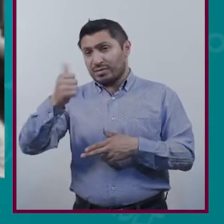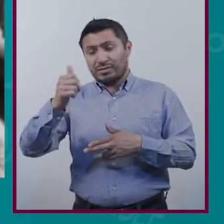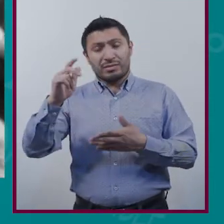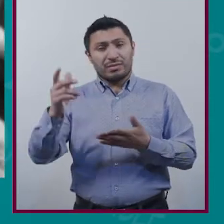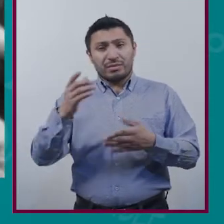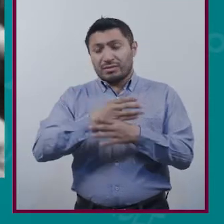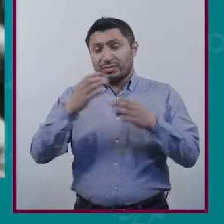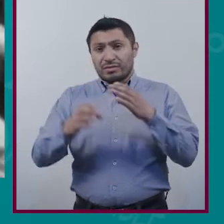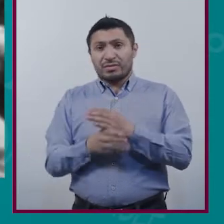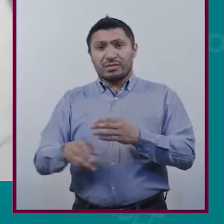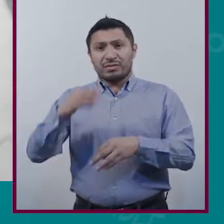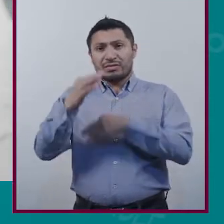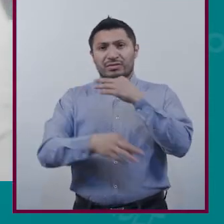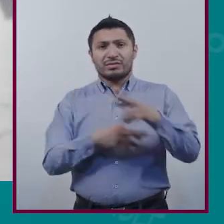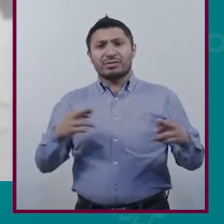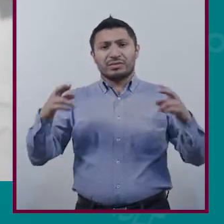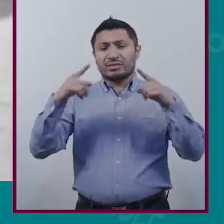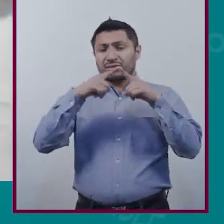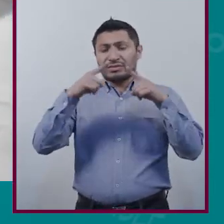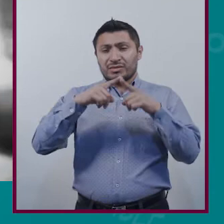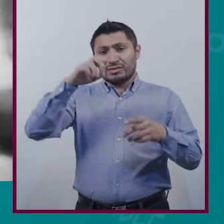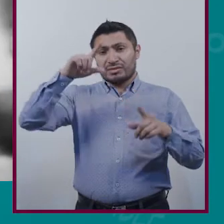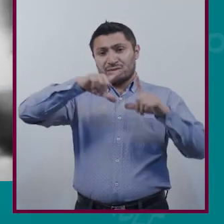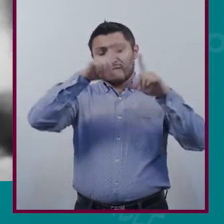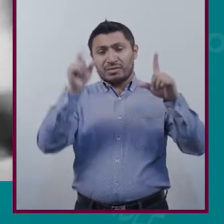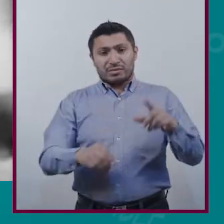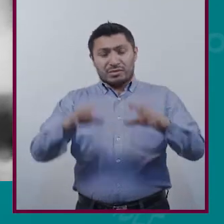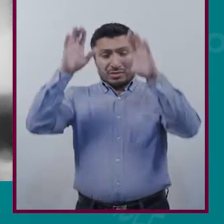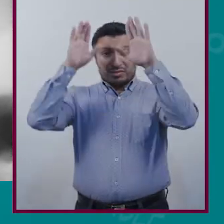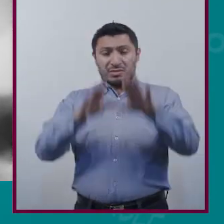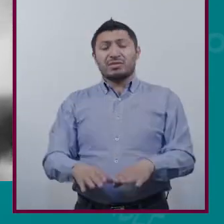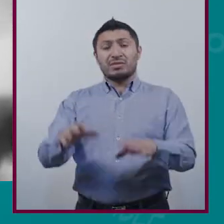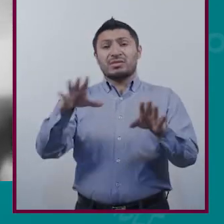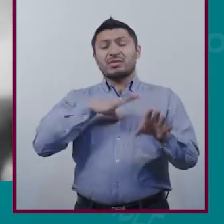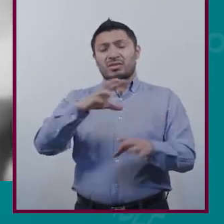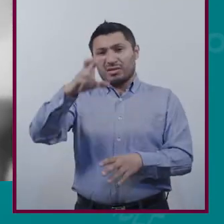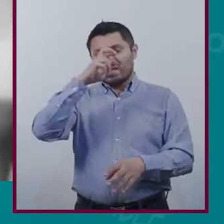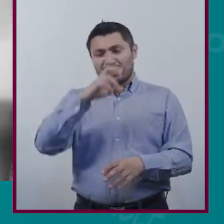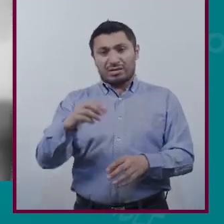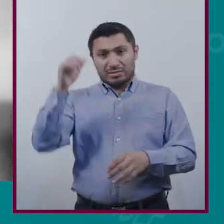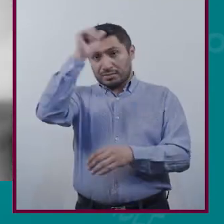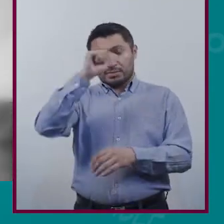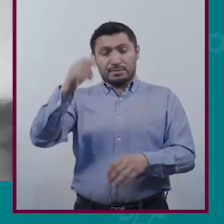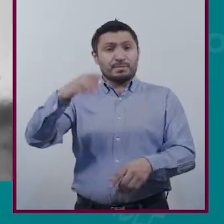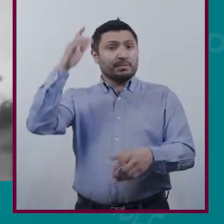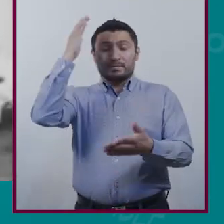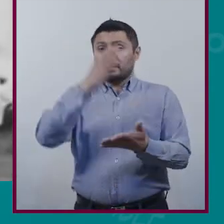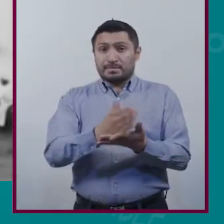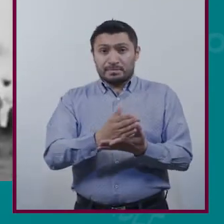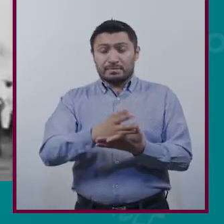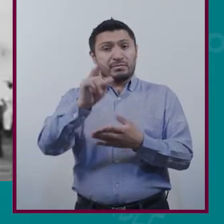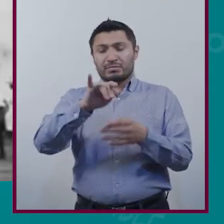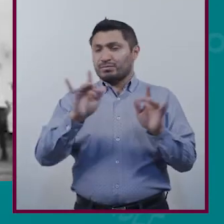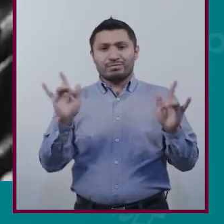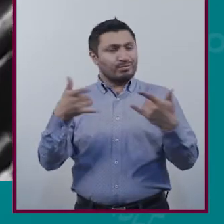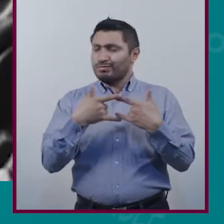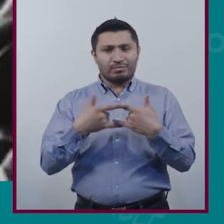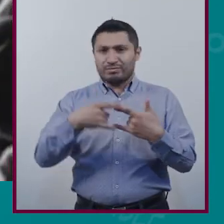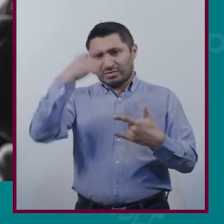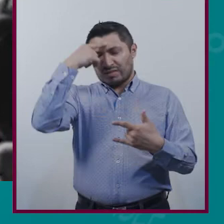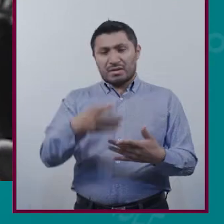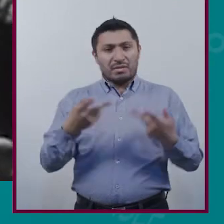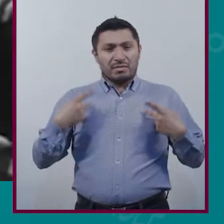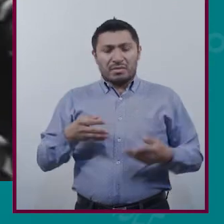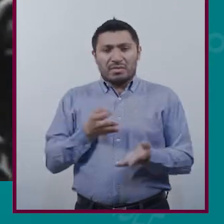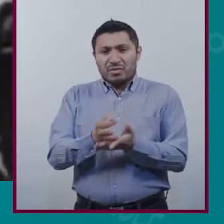suspendan en todos los templos de la República el culto público que exija la intervención del sacerdote. No se cerrarán los templos para que los